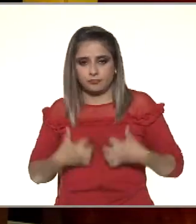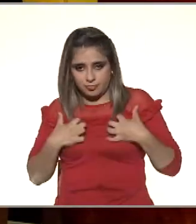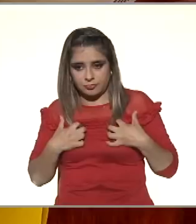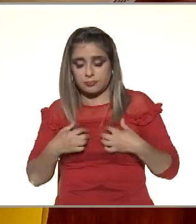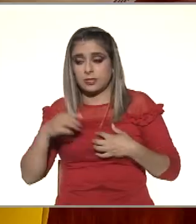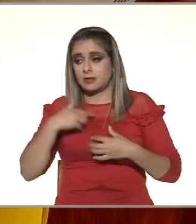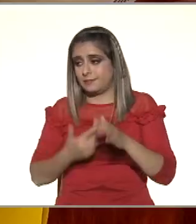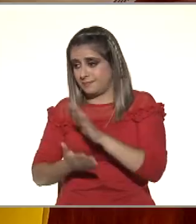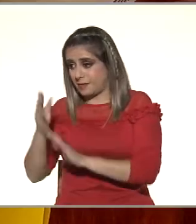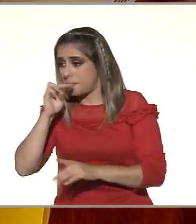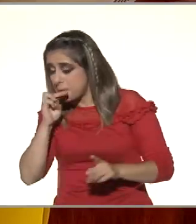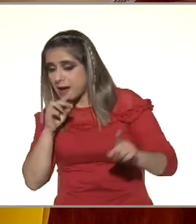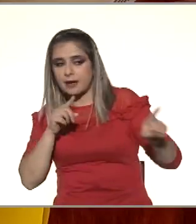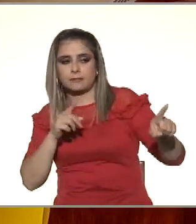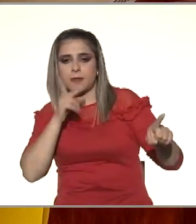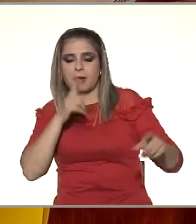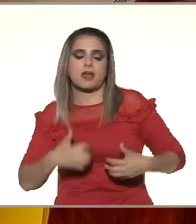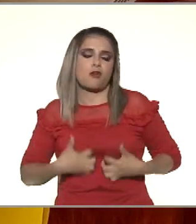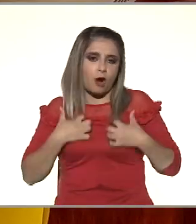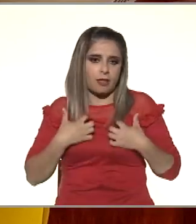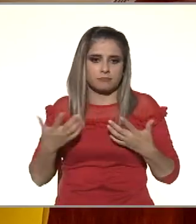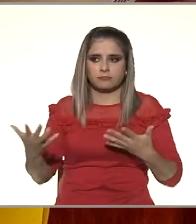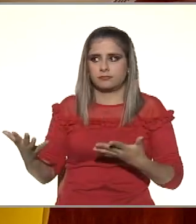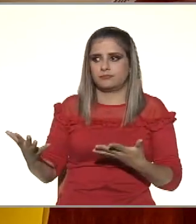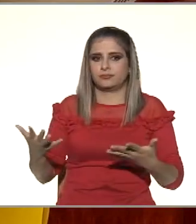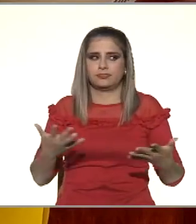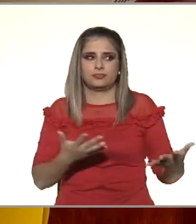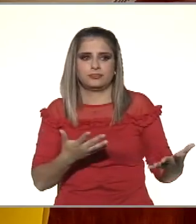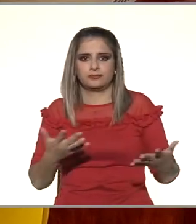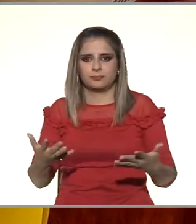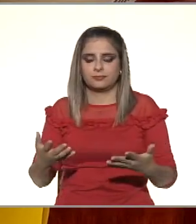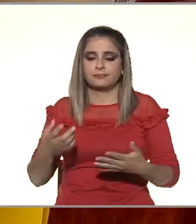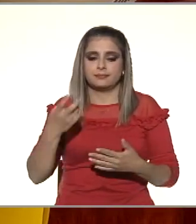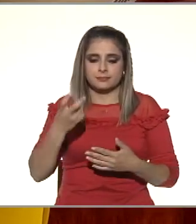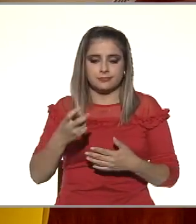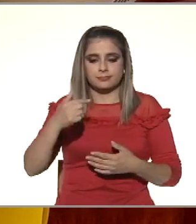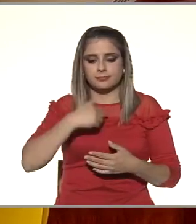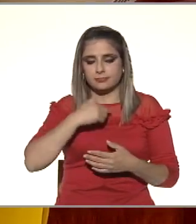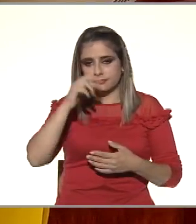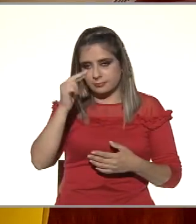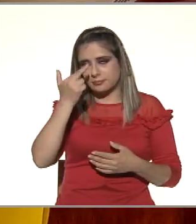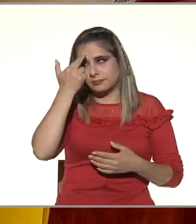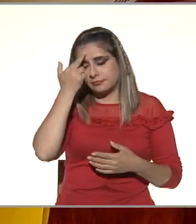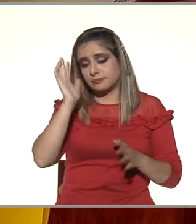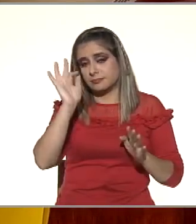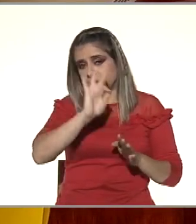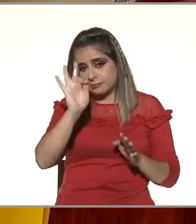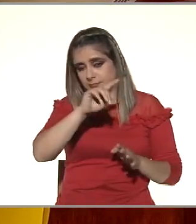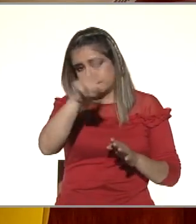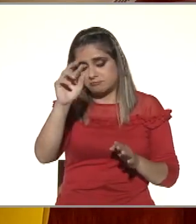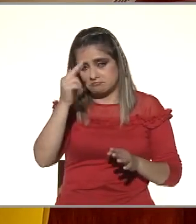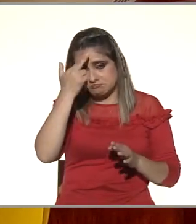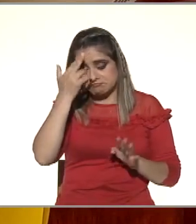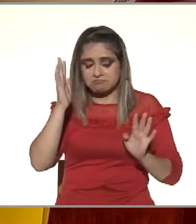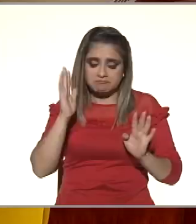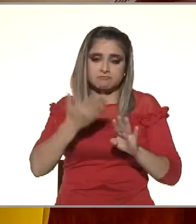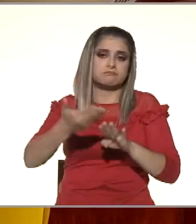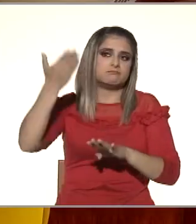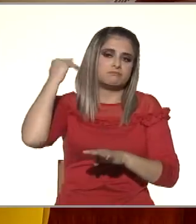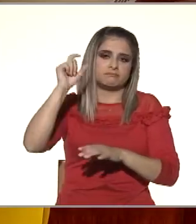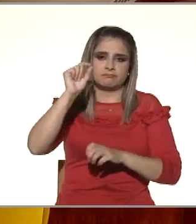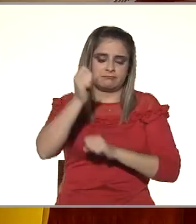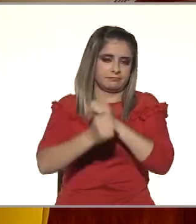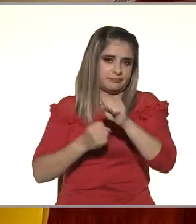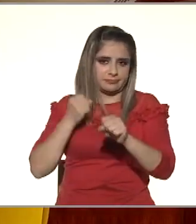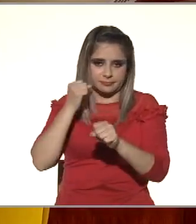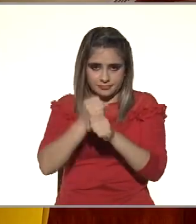si me voy con ella, él se va a sentir, ¿no? Sí. Y en estos nuevos acomodos, yo me acuerdo, digo, seguramente ustedes se acordarán, hace, no sé, 20